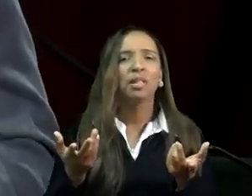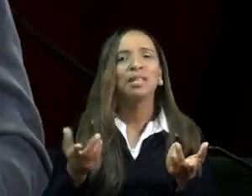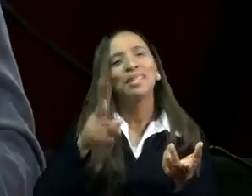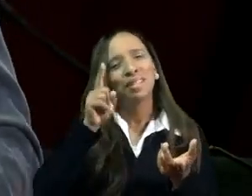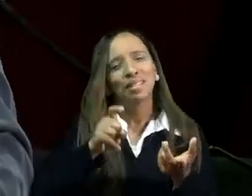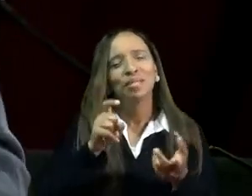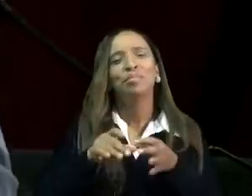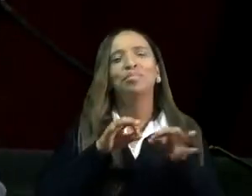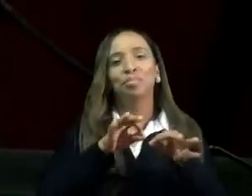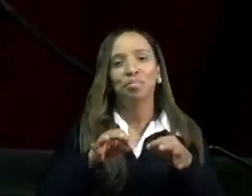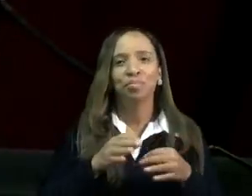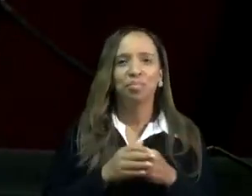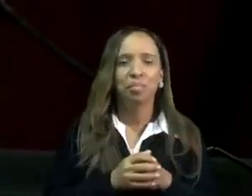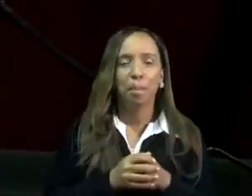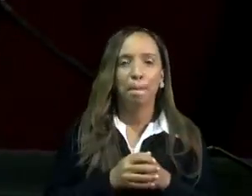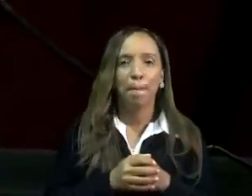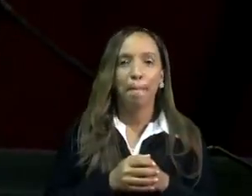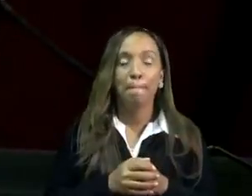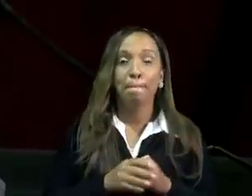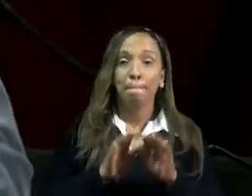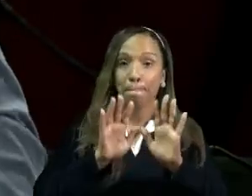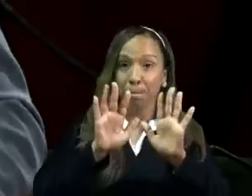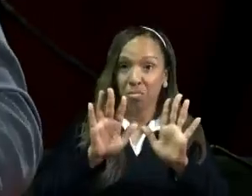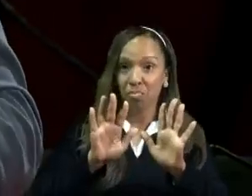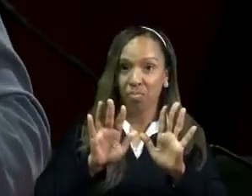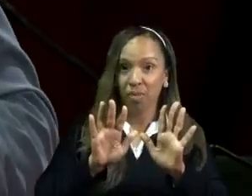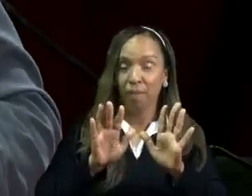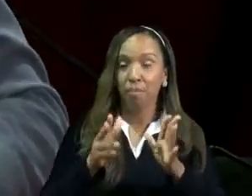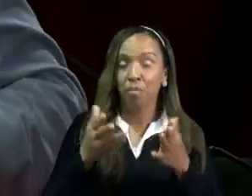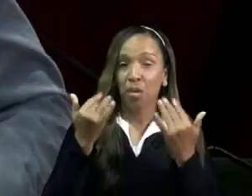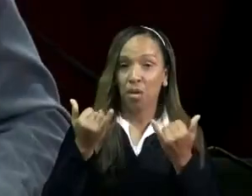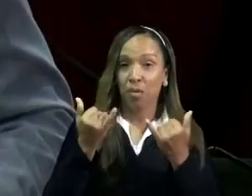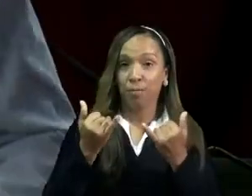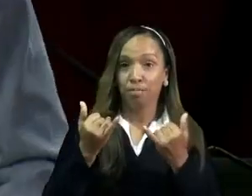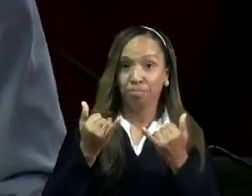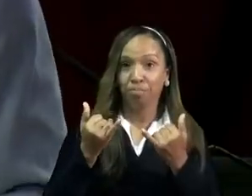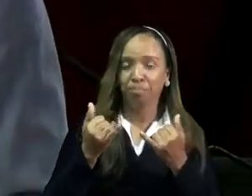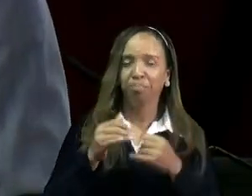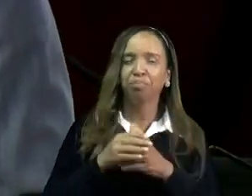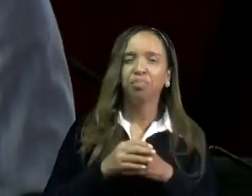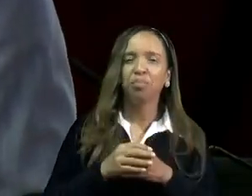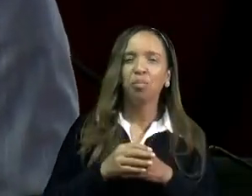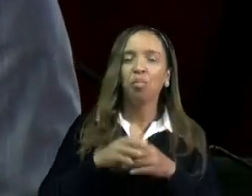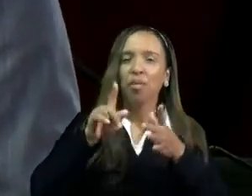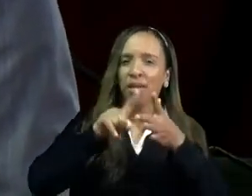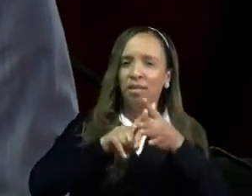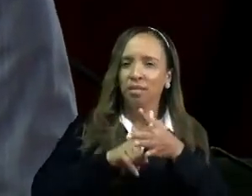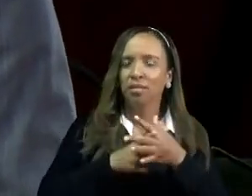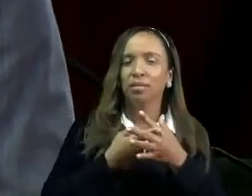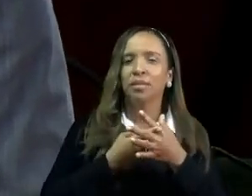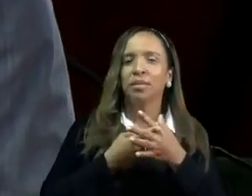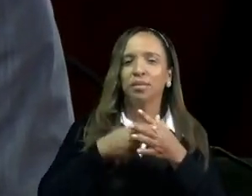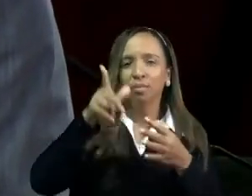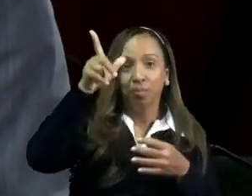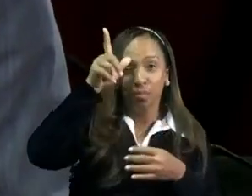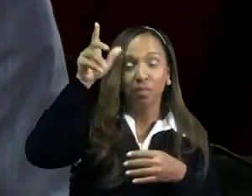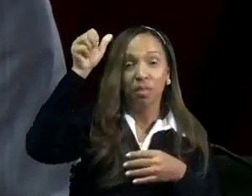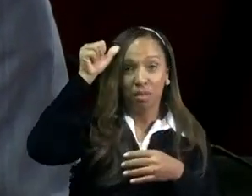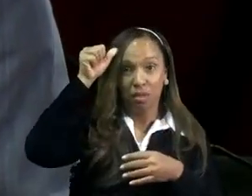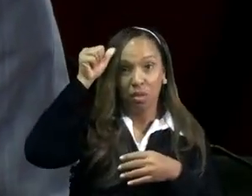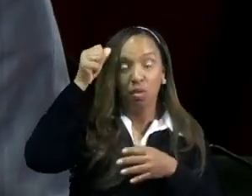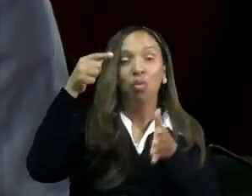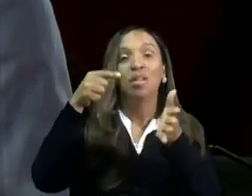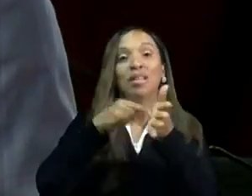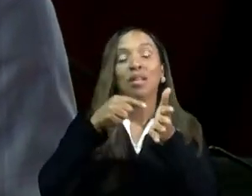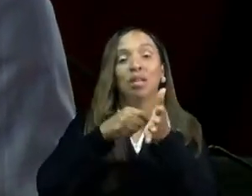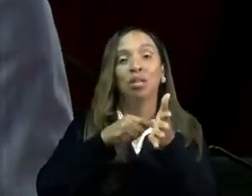que encuentra una deuda consolidada de 44.000 millones de dólares y al día de hoy la